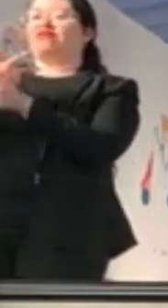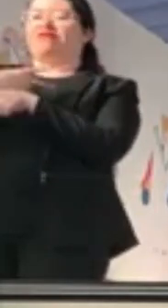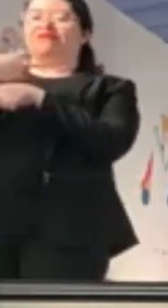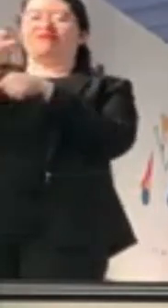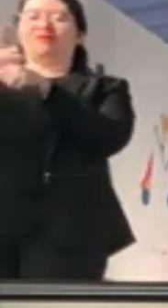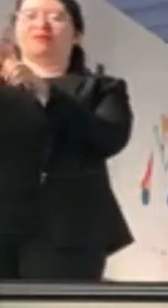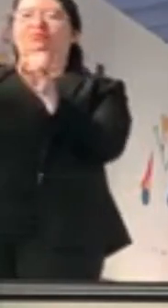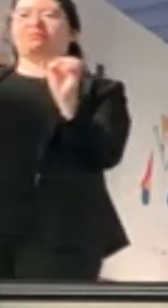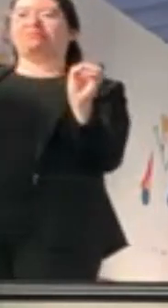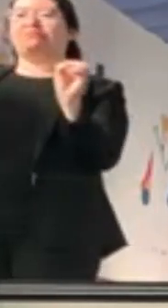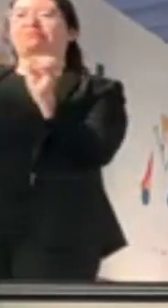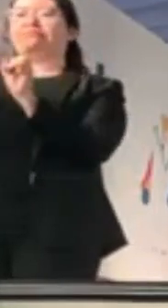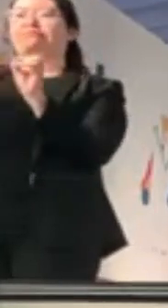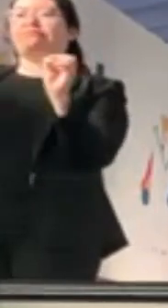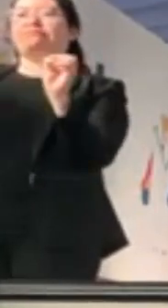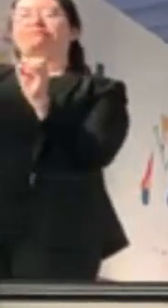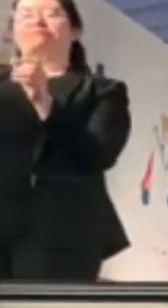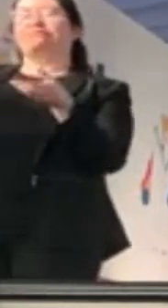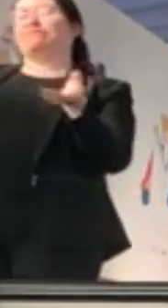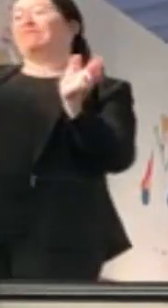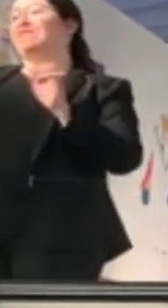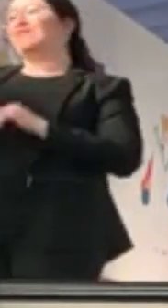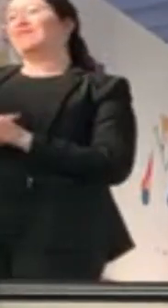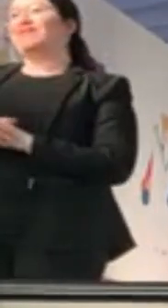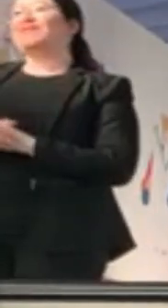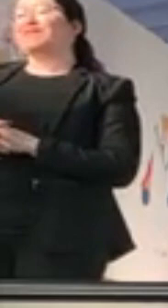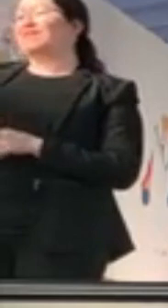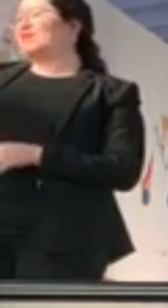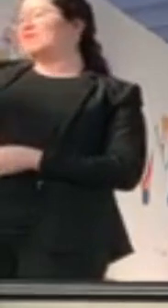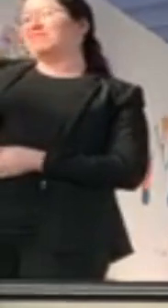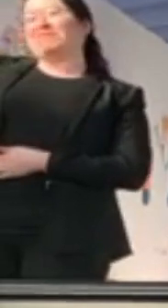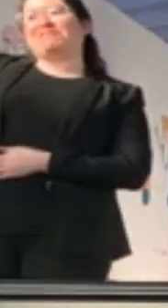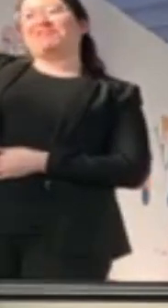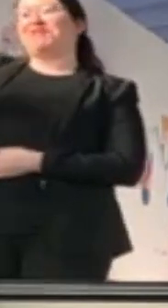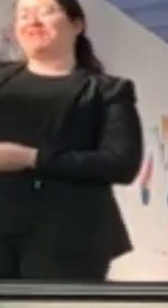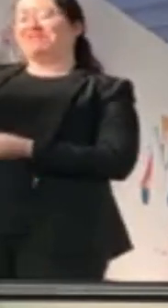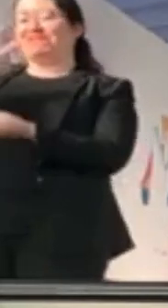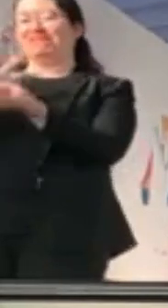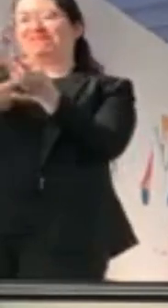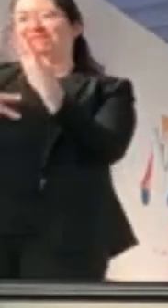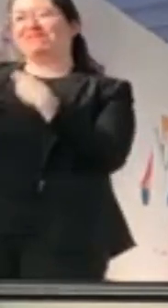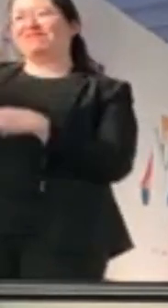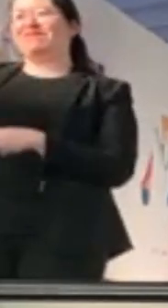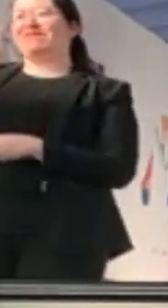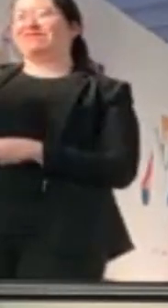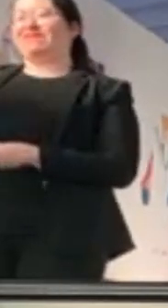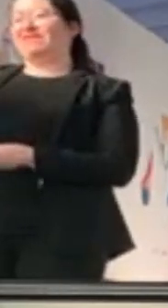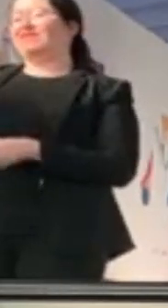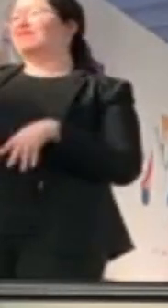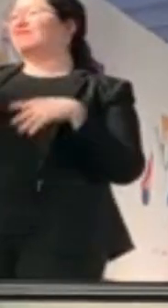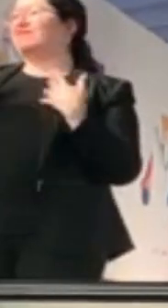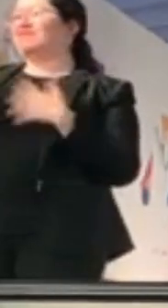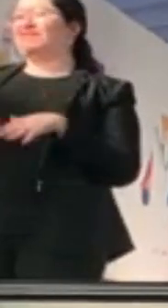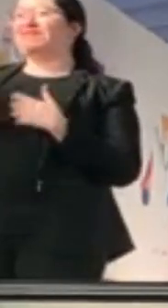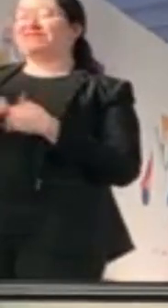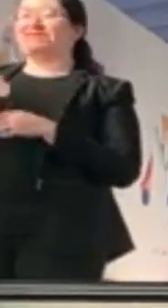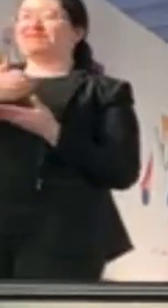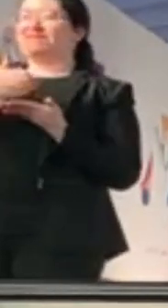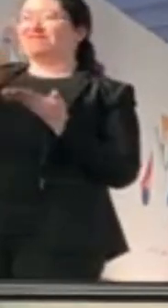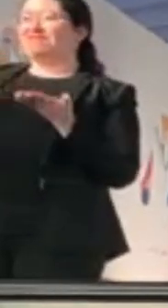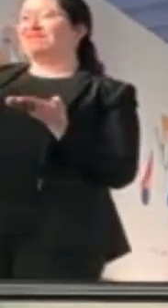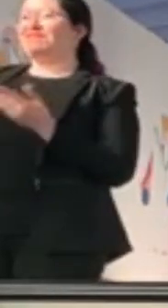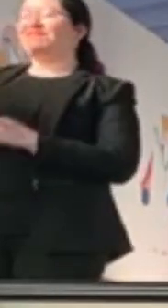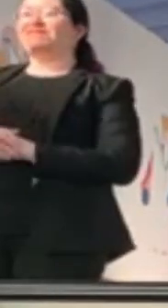invitado nunca a la Feria del Libro del Zócalo. Entonces es la primera vez que tengo oportunidad de decirlo a todo esto.